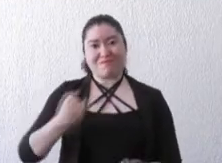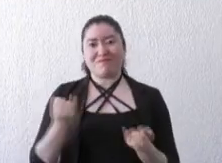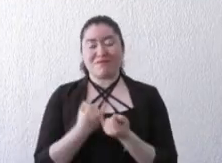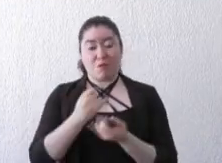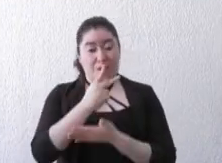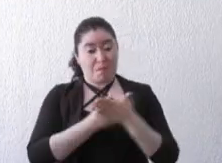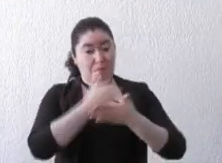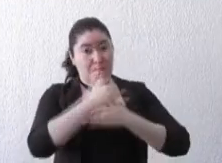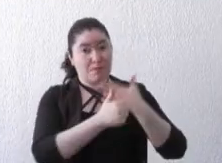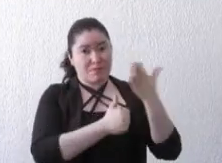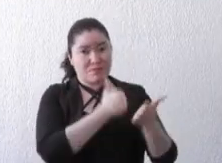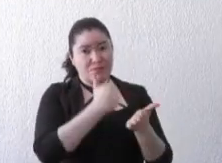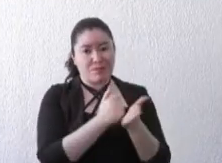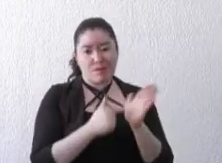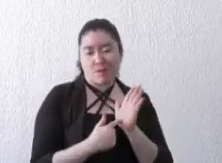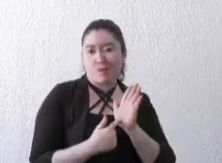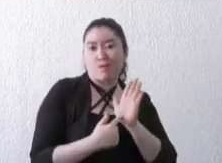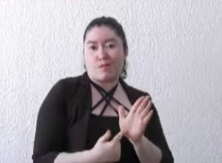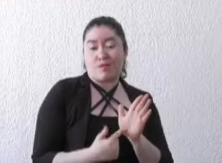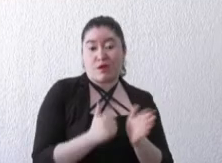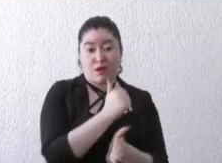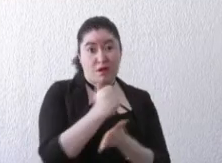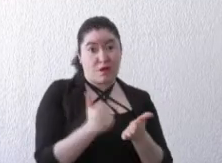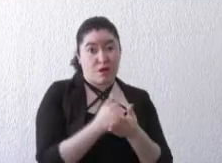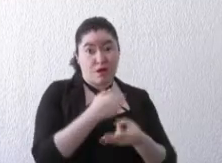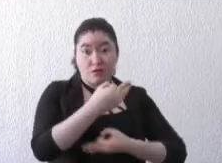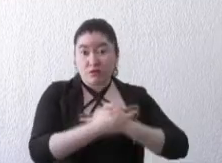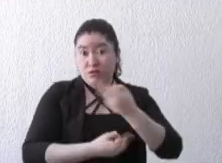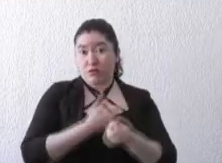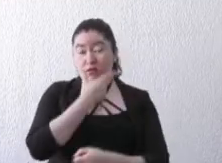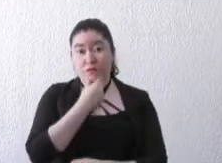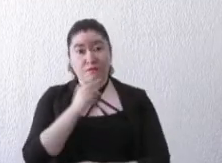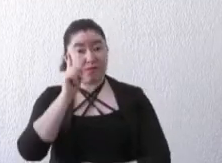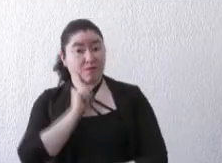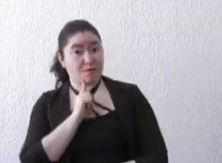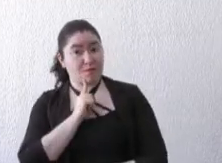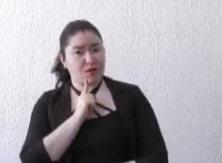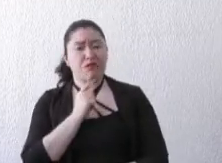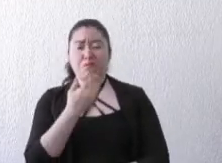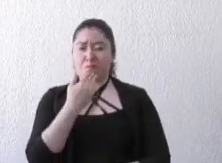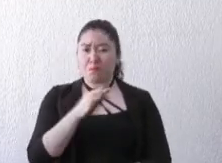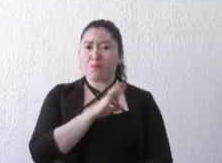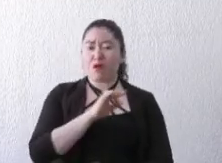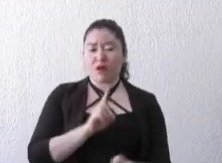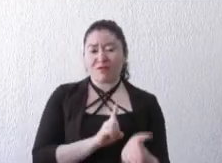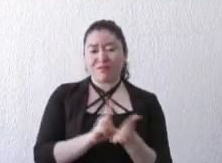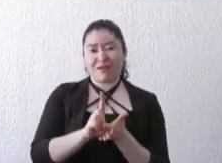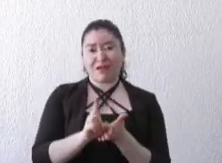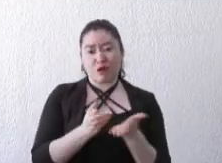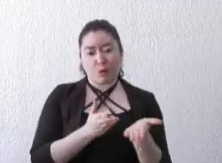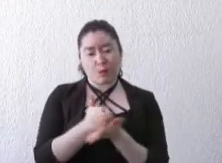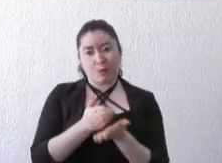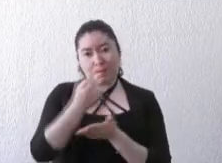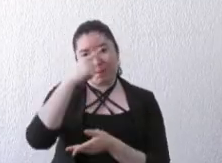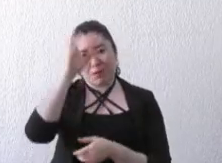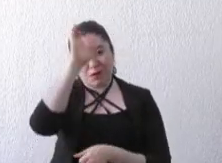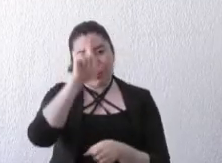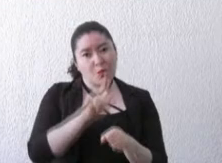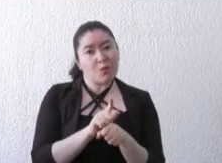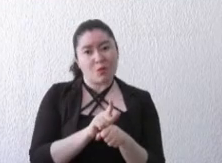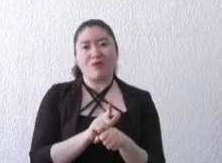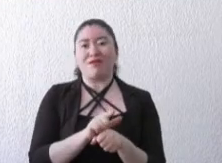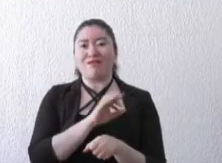una ciudad donde todas y todos pueden ejercer de forma plena su derecho al acceso a la cultura y donde